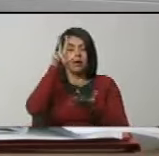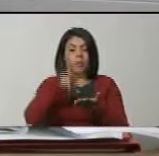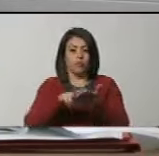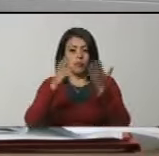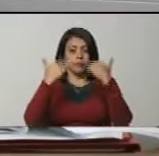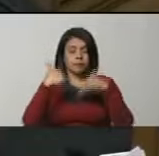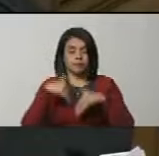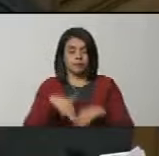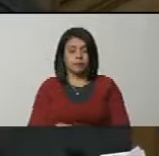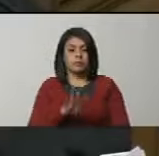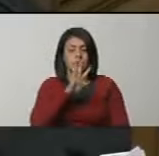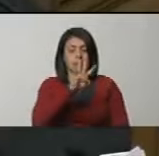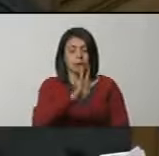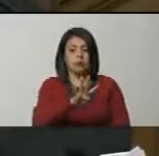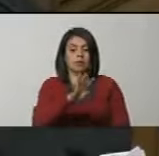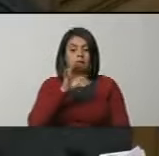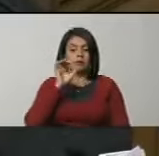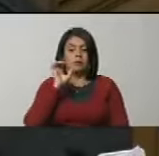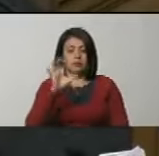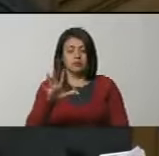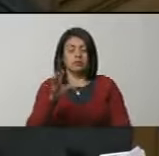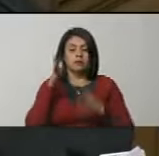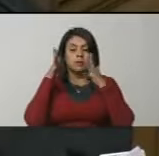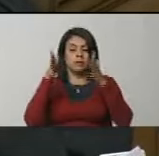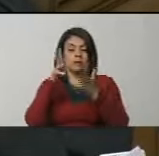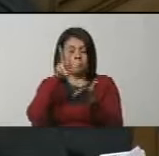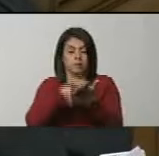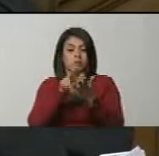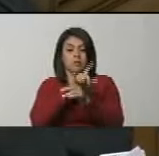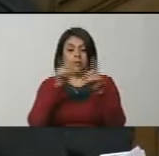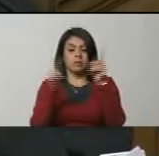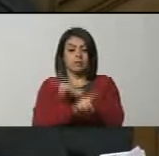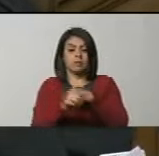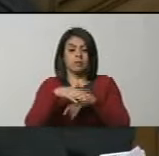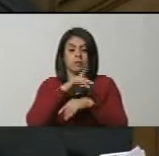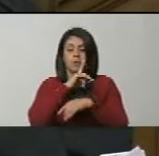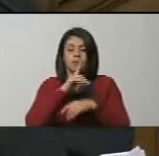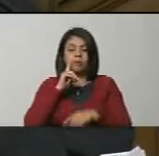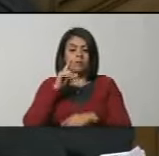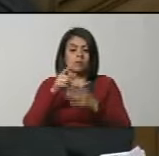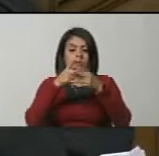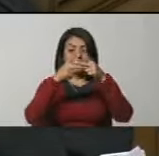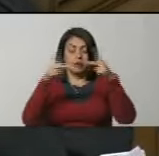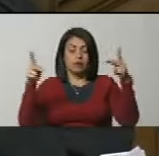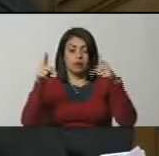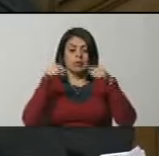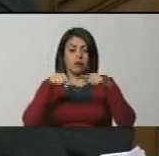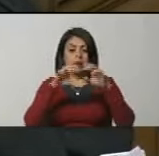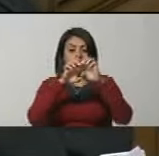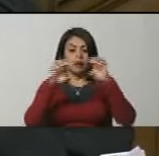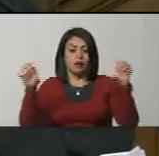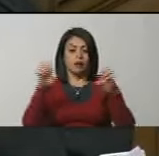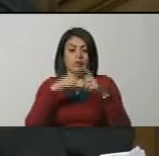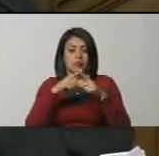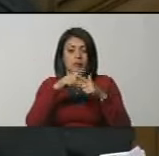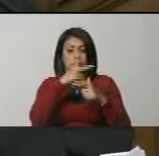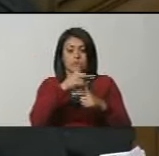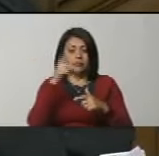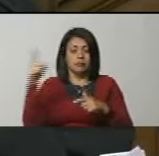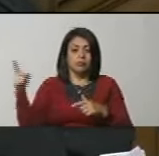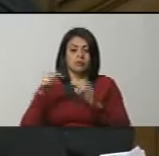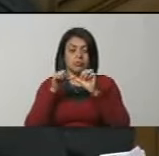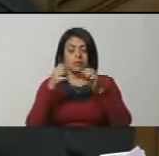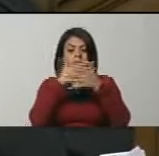Aprobado. Siguiente. Cuadragésimo quinto, se sugiere aprobar con modificación la denominación del epígrafe del artículo 21, quedando